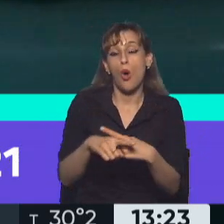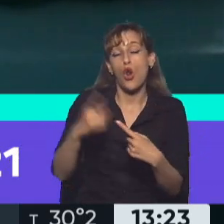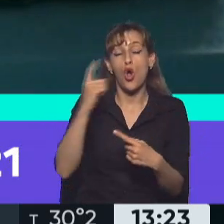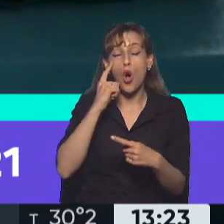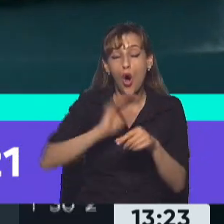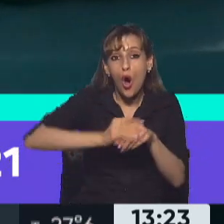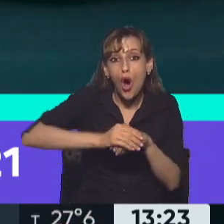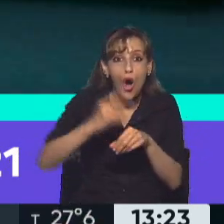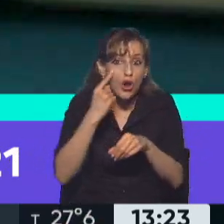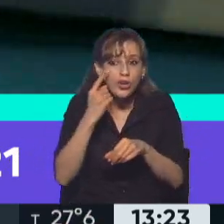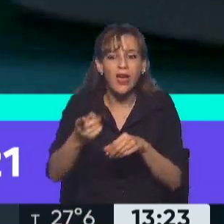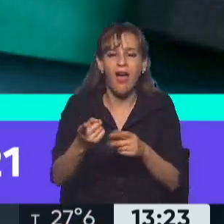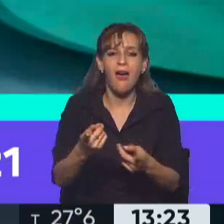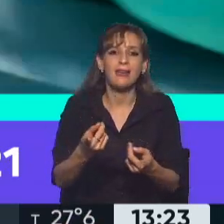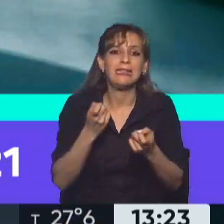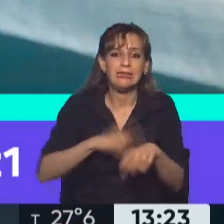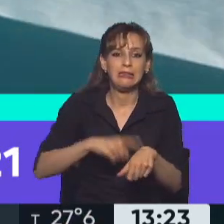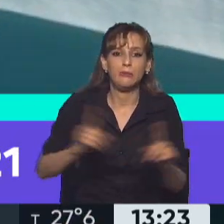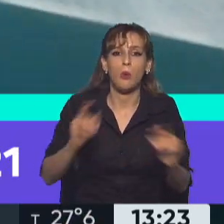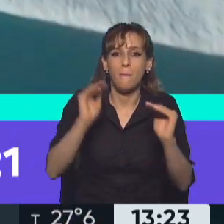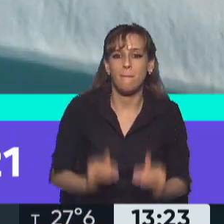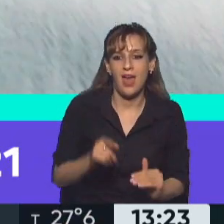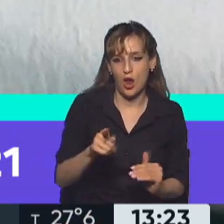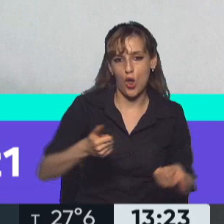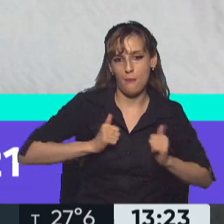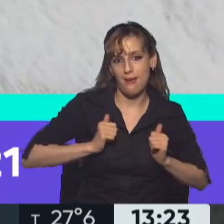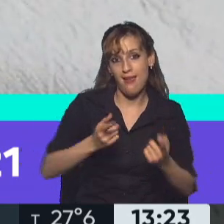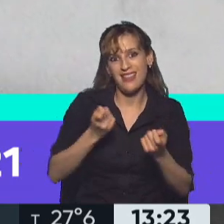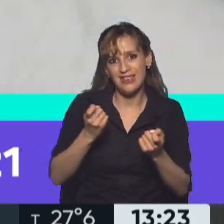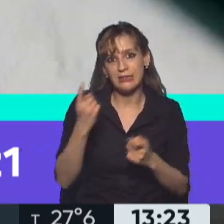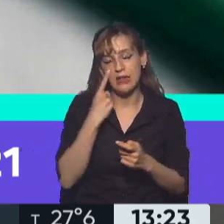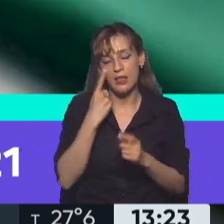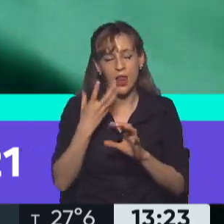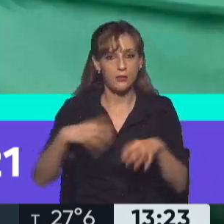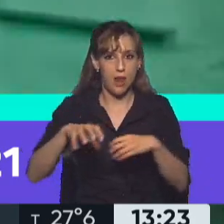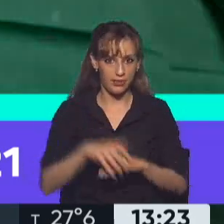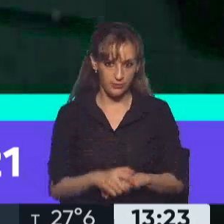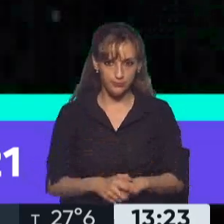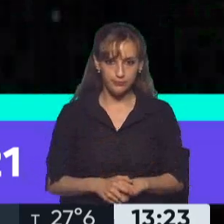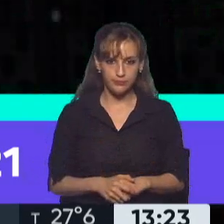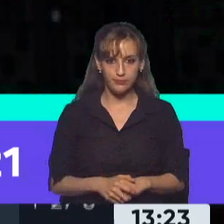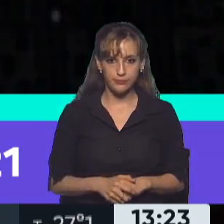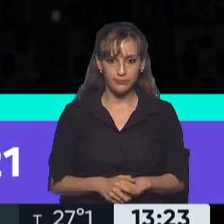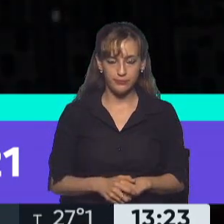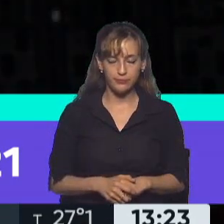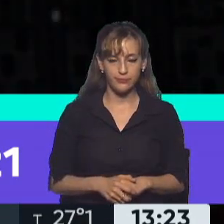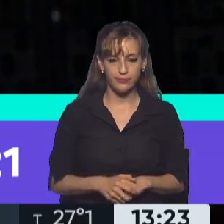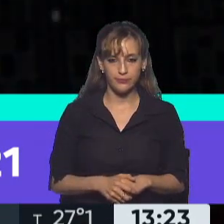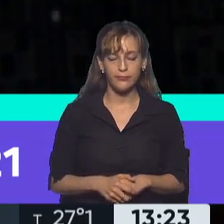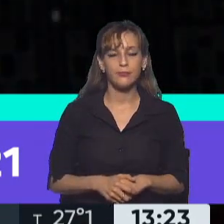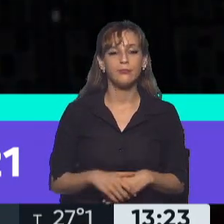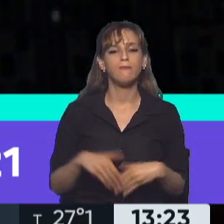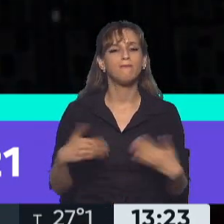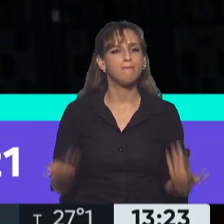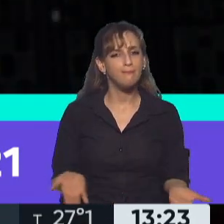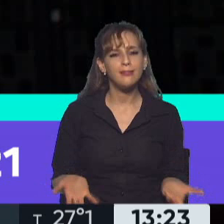la disminución del tiempo en la lista de espera de los pacientes que requieren un trasplante. Se pudieron cumplir con todos